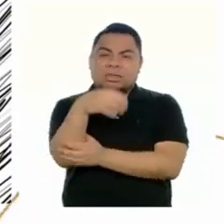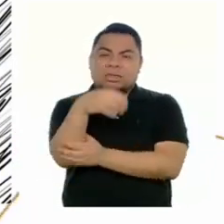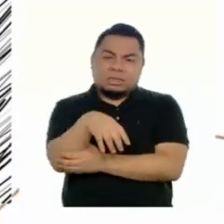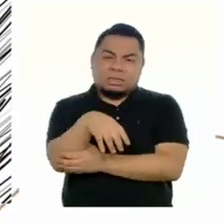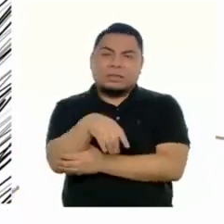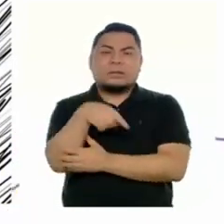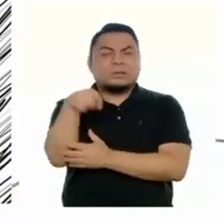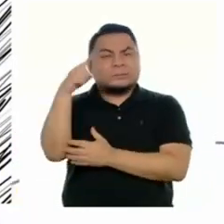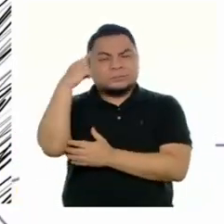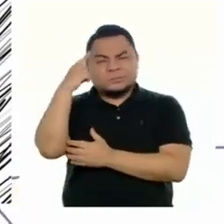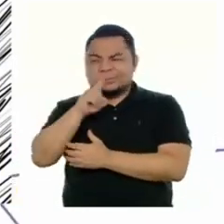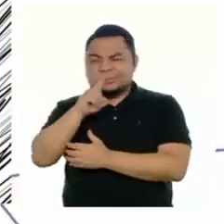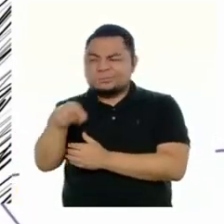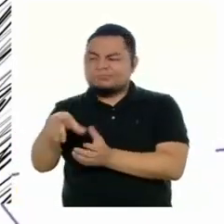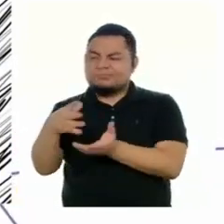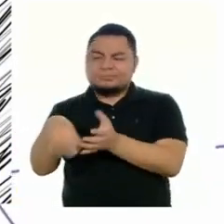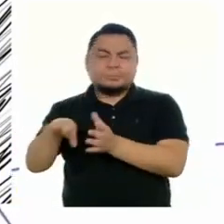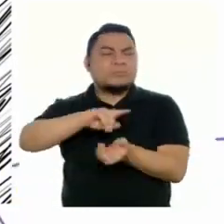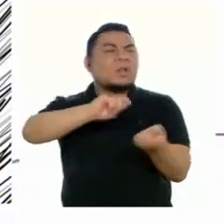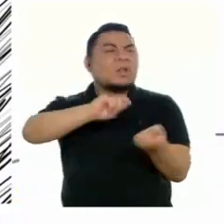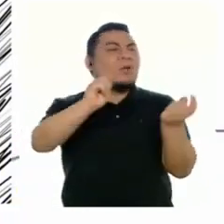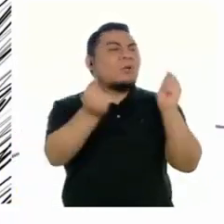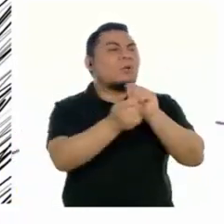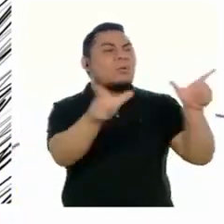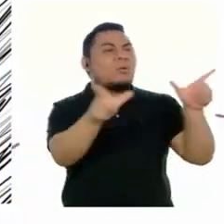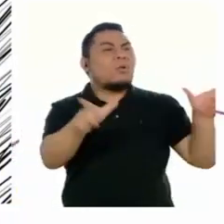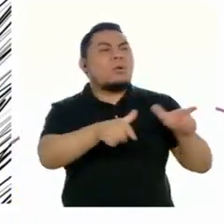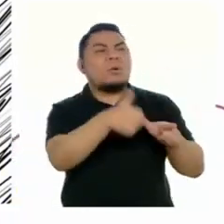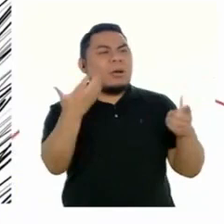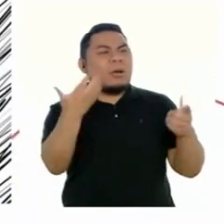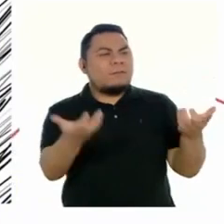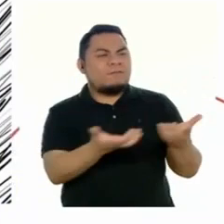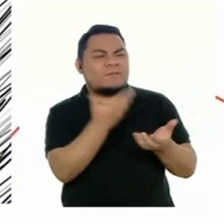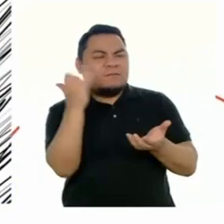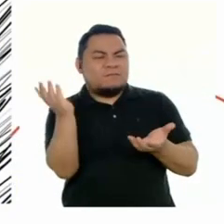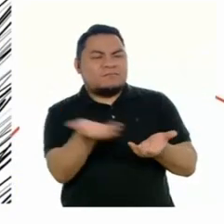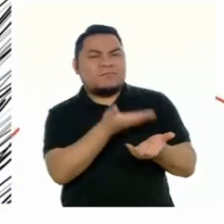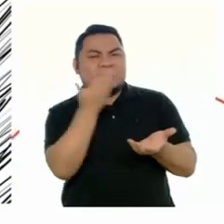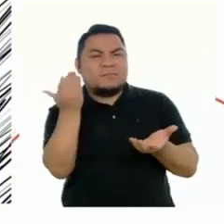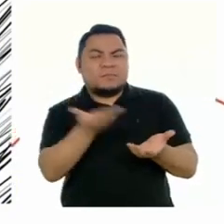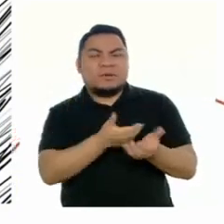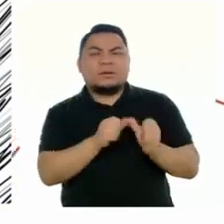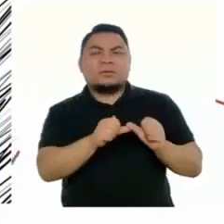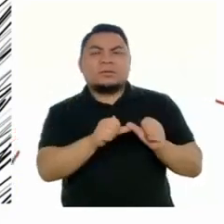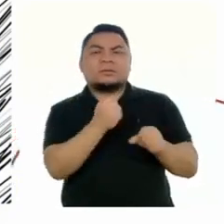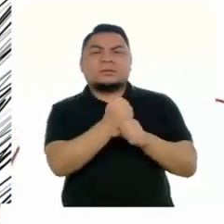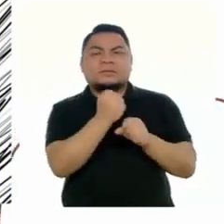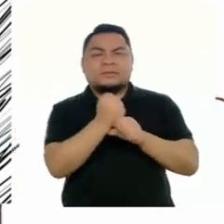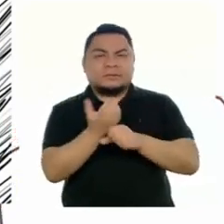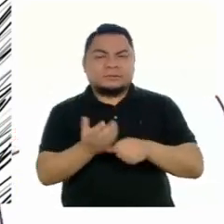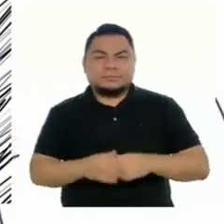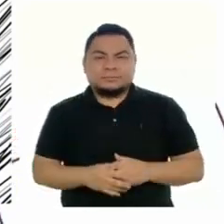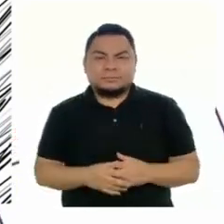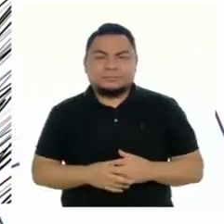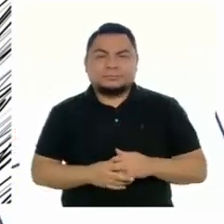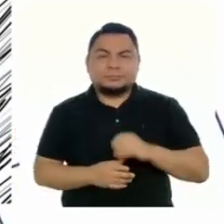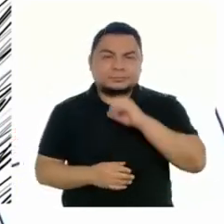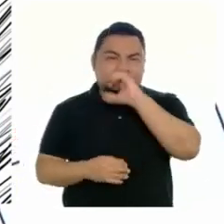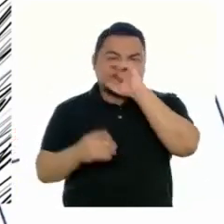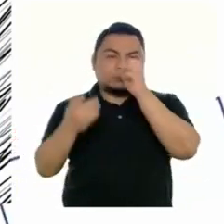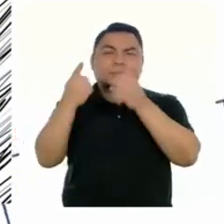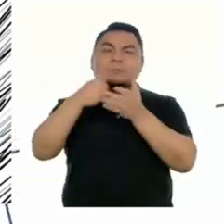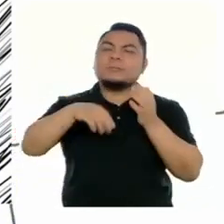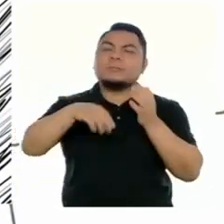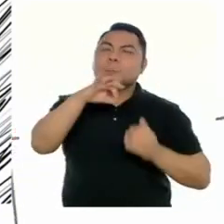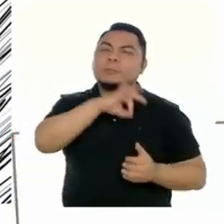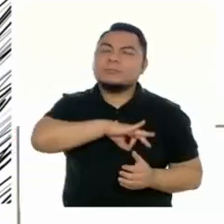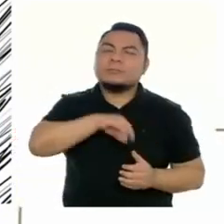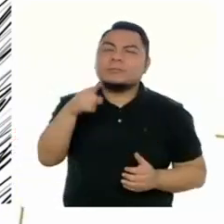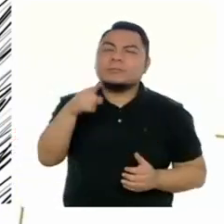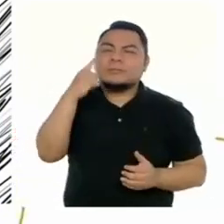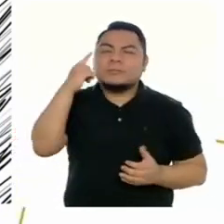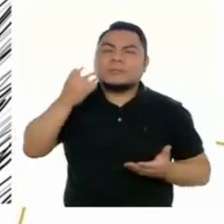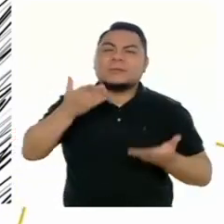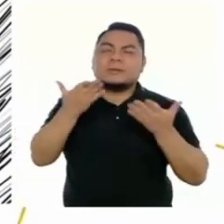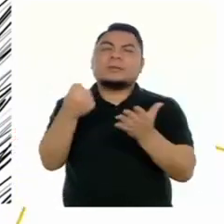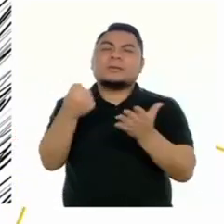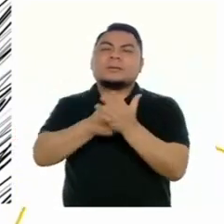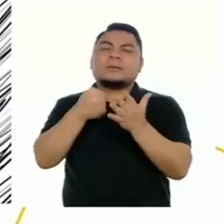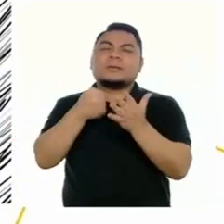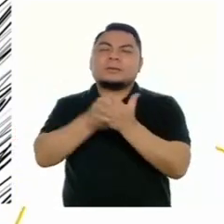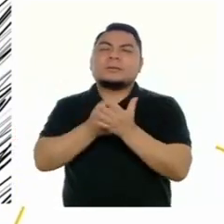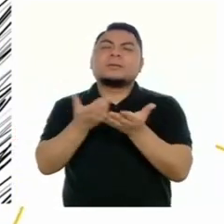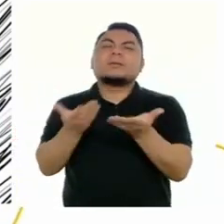que buscar tierras nuevas y deforestarlas para continuar con su trabajo. ¿Qué beneficios nos trae combatir